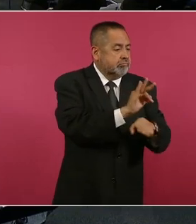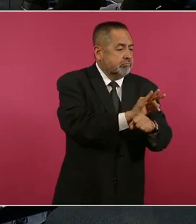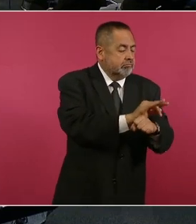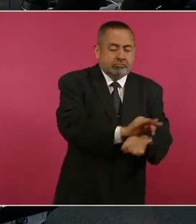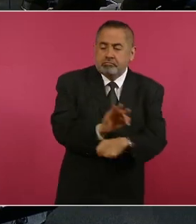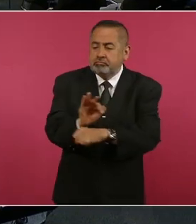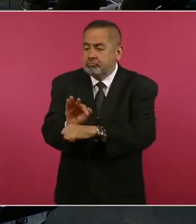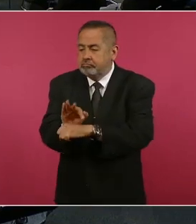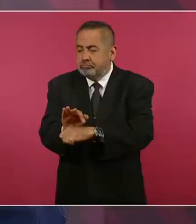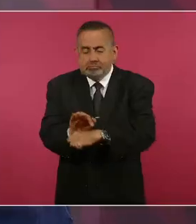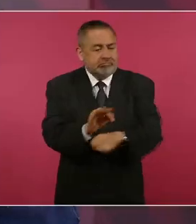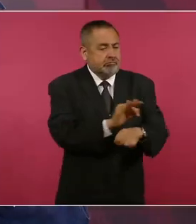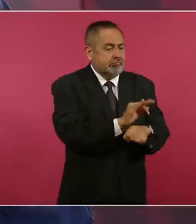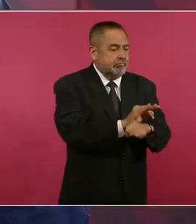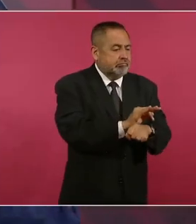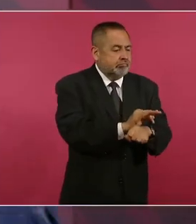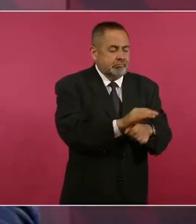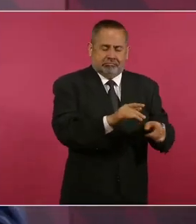con